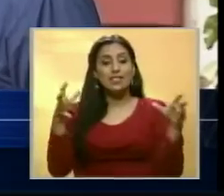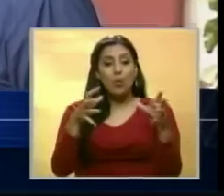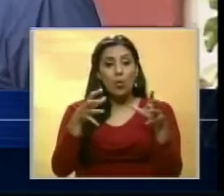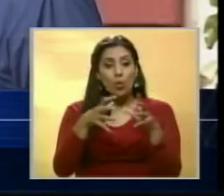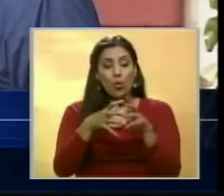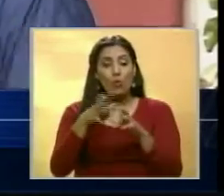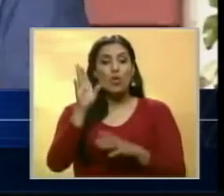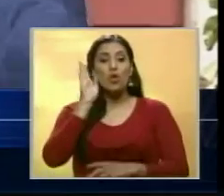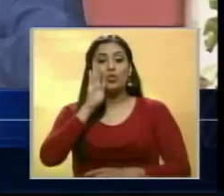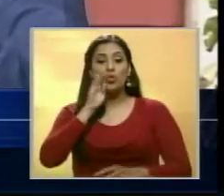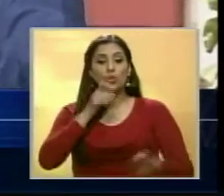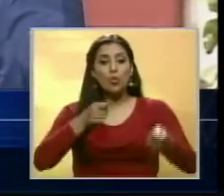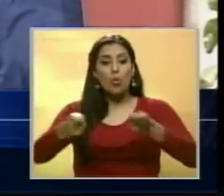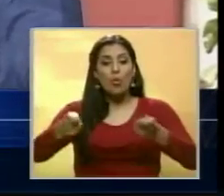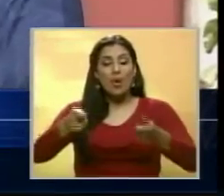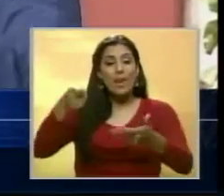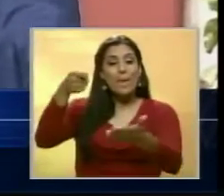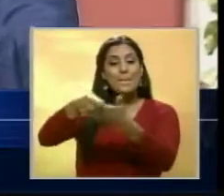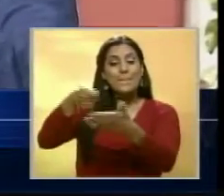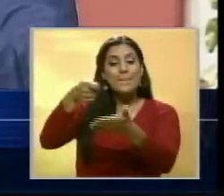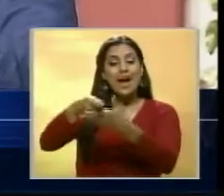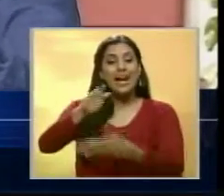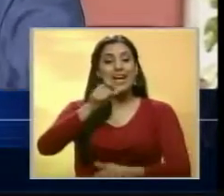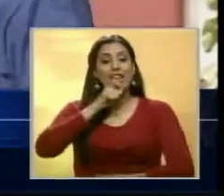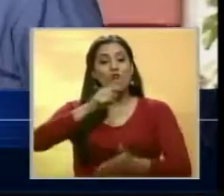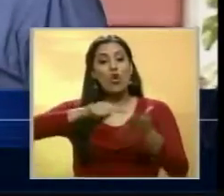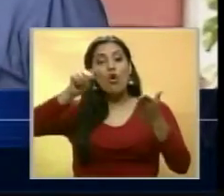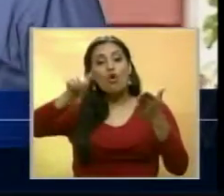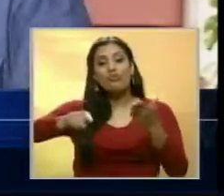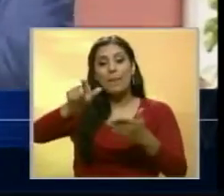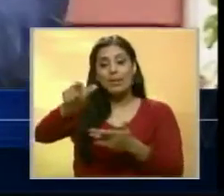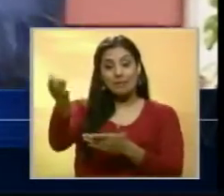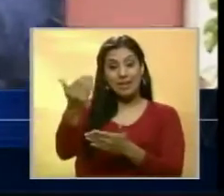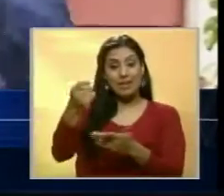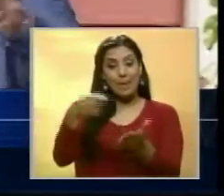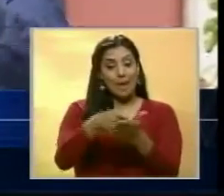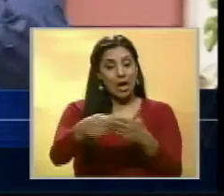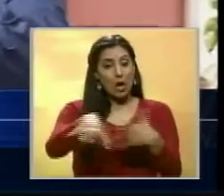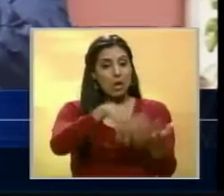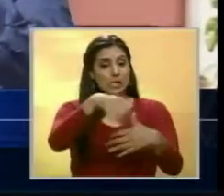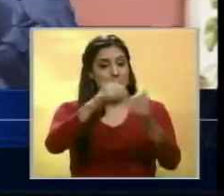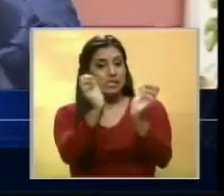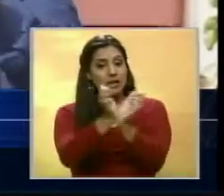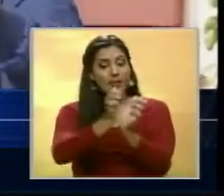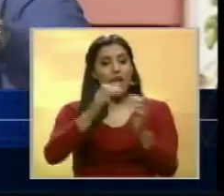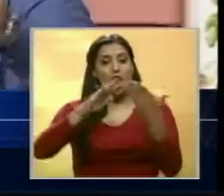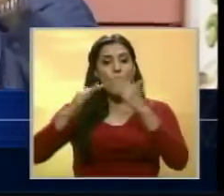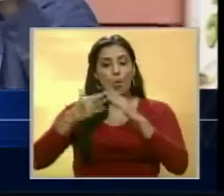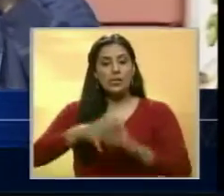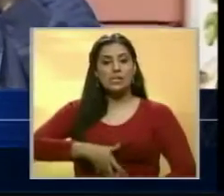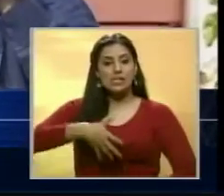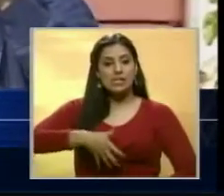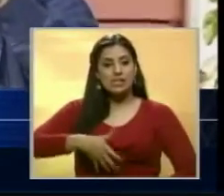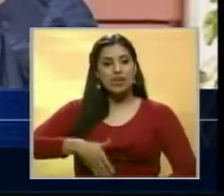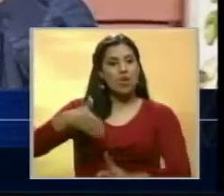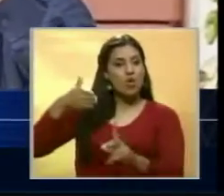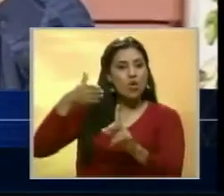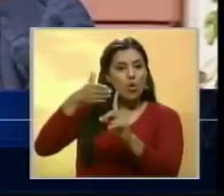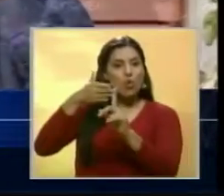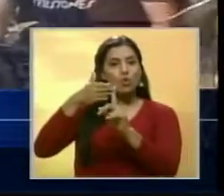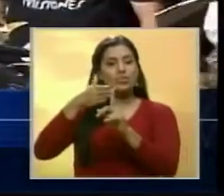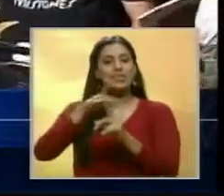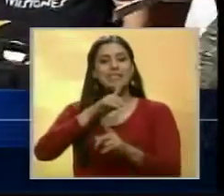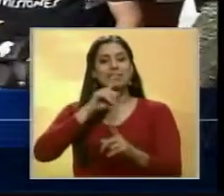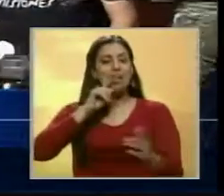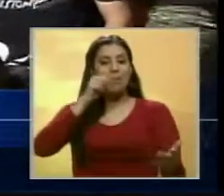de bachaqueros pagados, contratados por ellos para generar violencia en las comunidades y atacar los